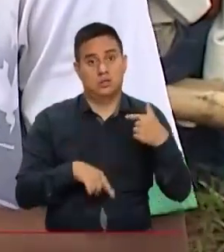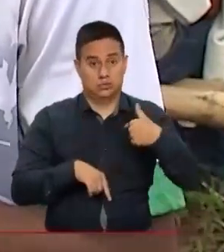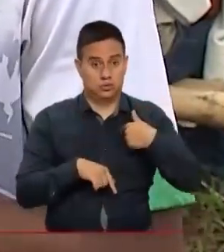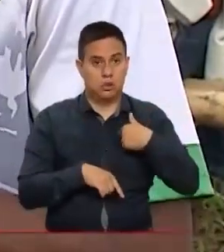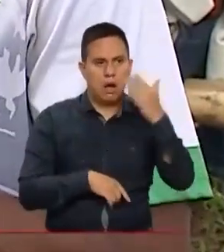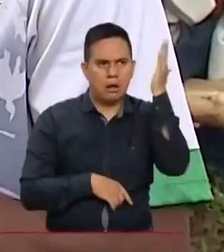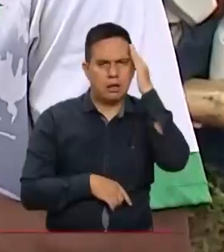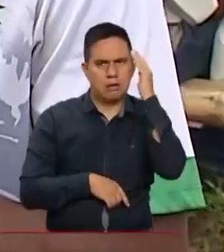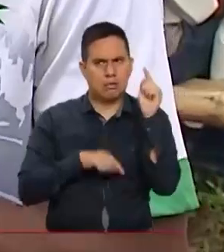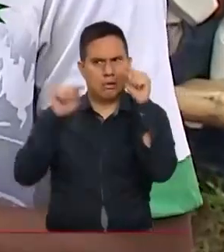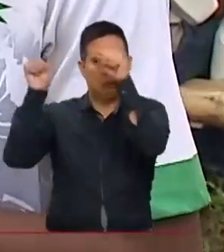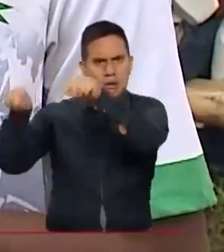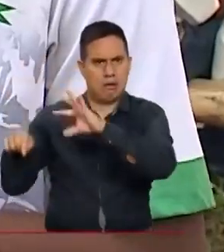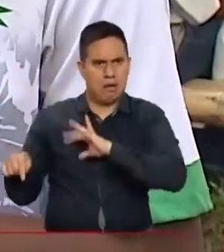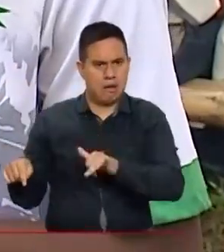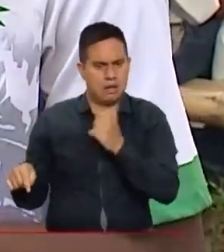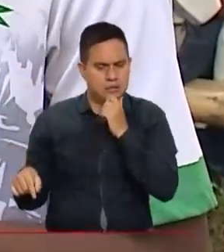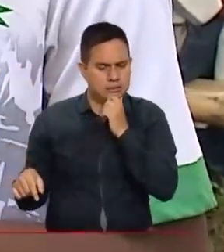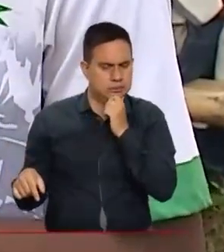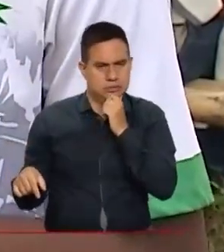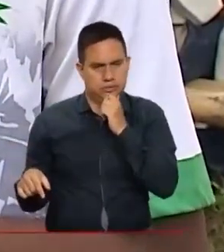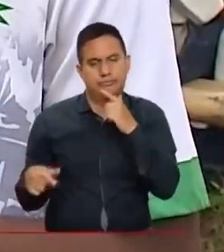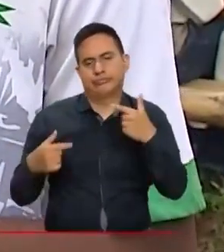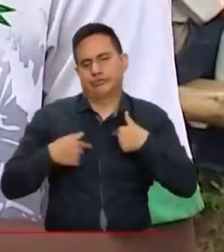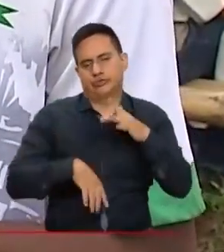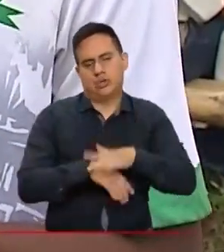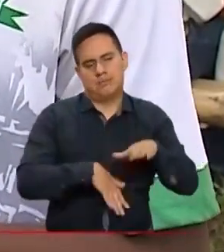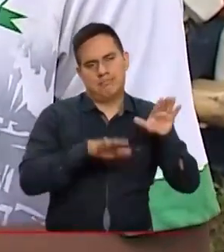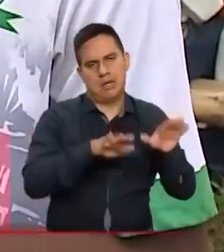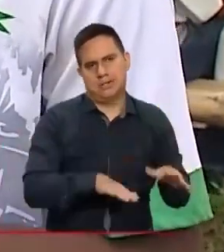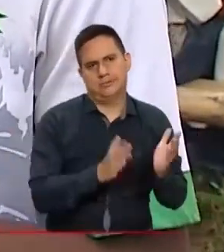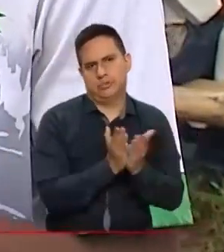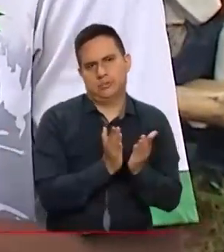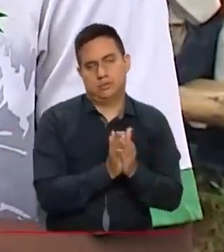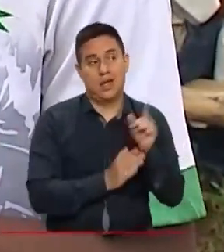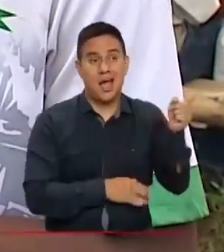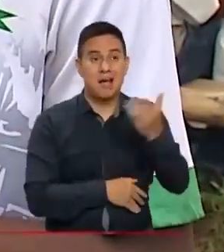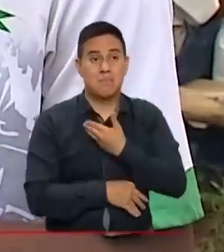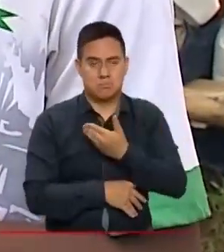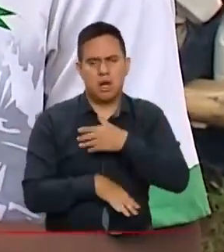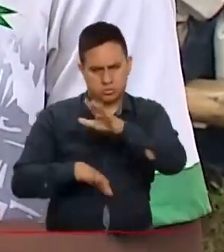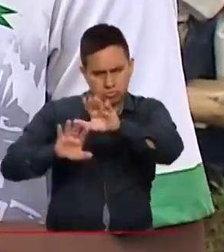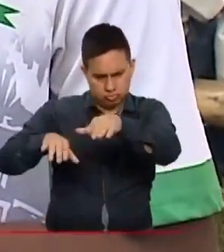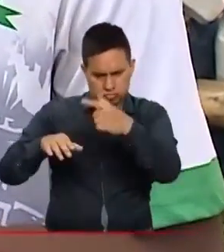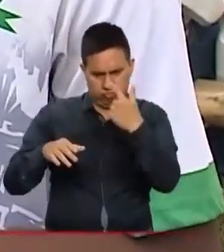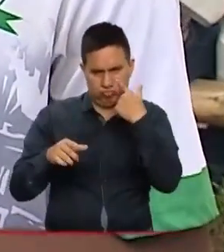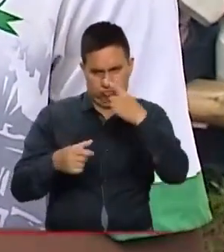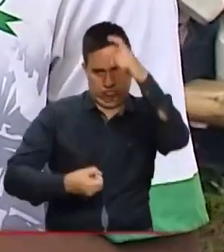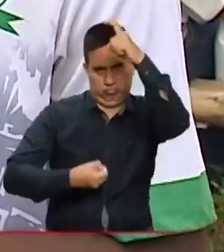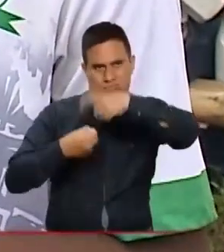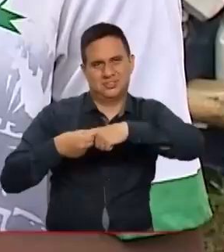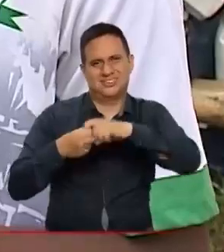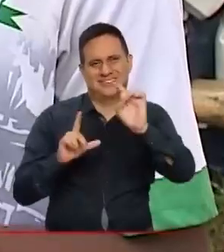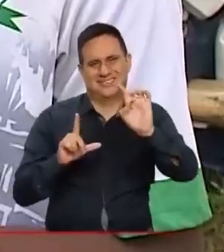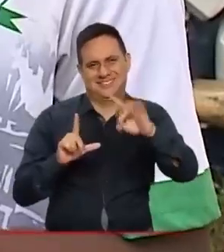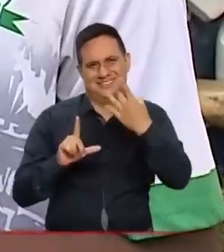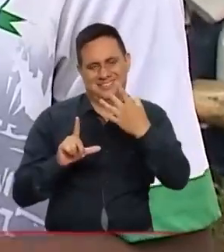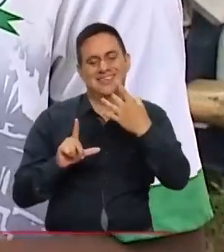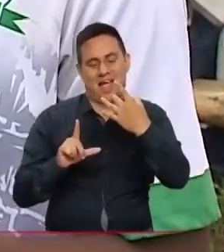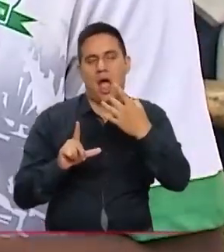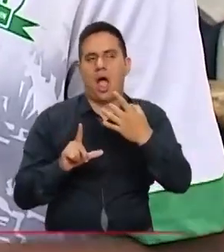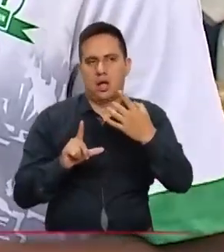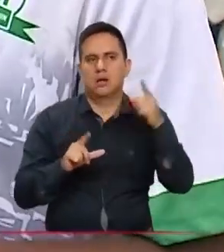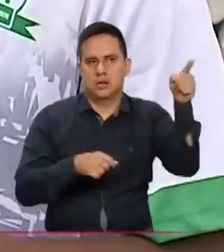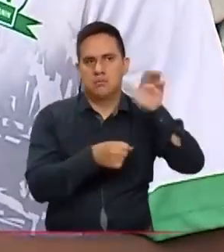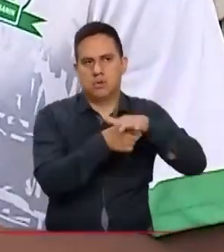acá, hubo un tiempo que paré sin estudiar, pero mi mamá me inscribió un colegio virtual